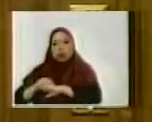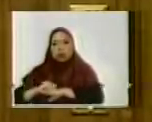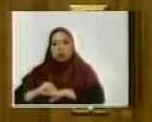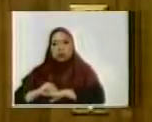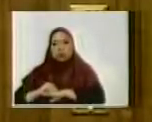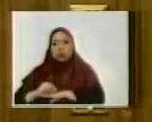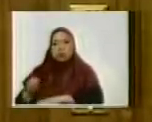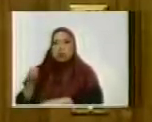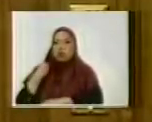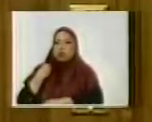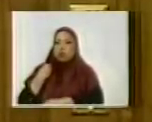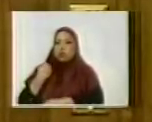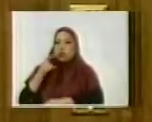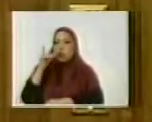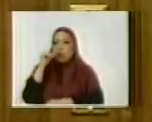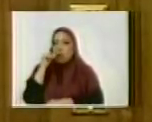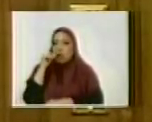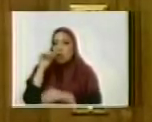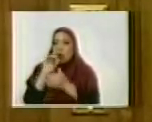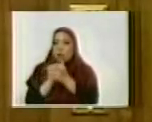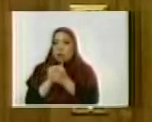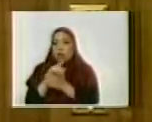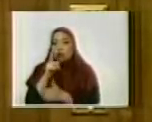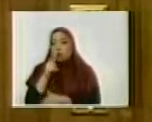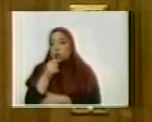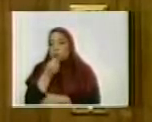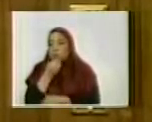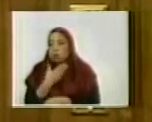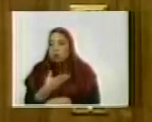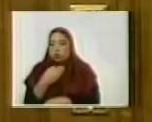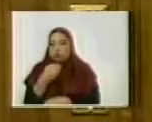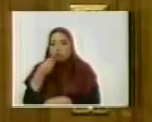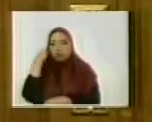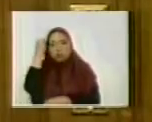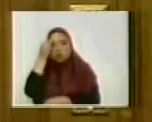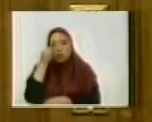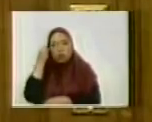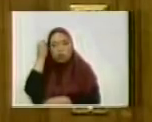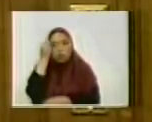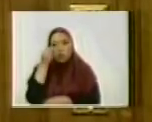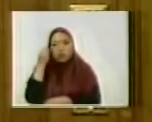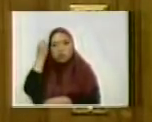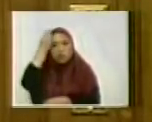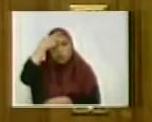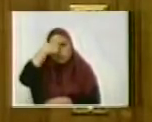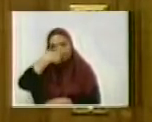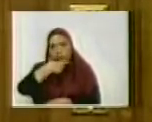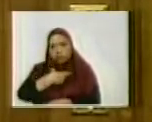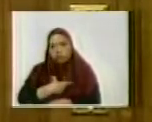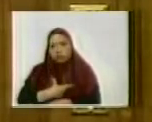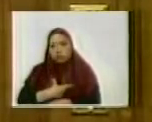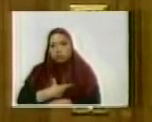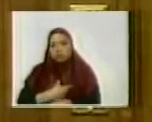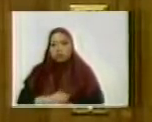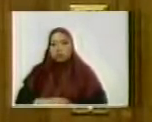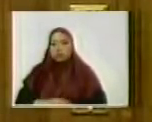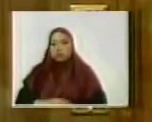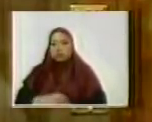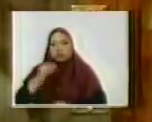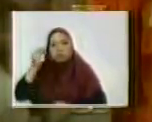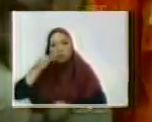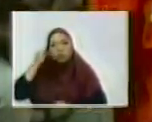El camarada Ali Rodríguez Araque dejó de pensar. El camarada fue